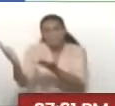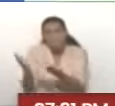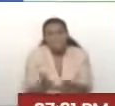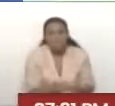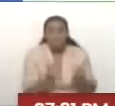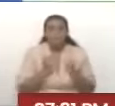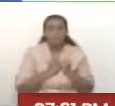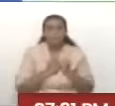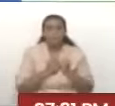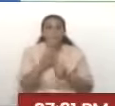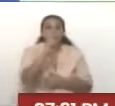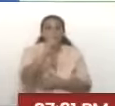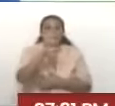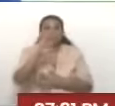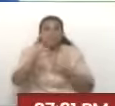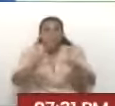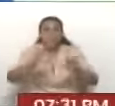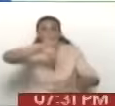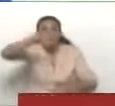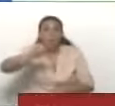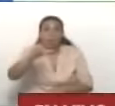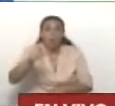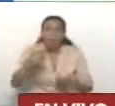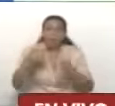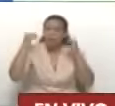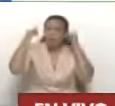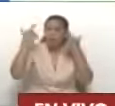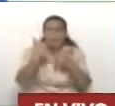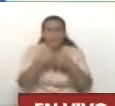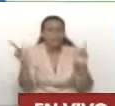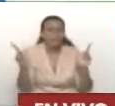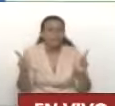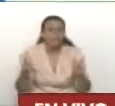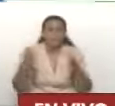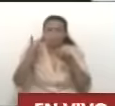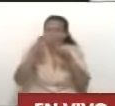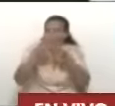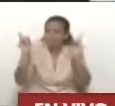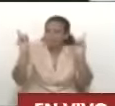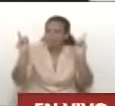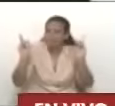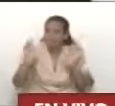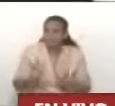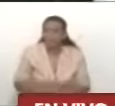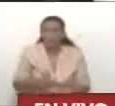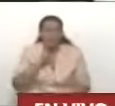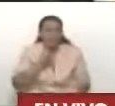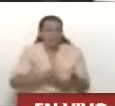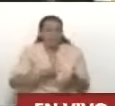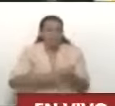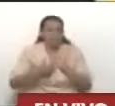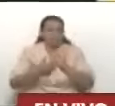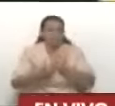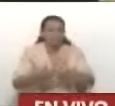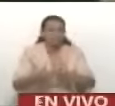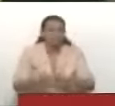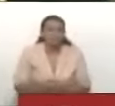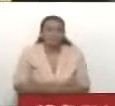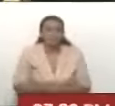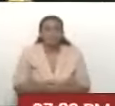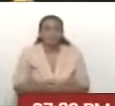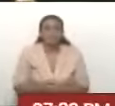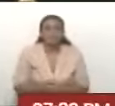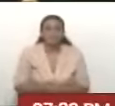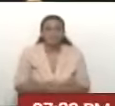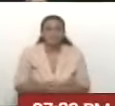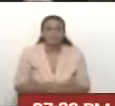el 28 de julio va a ser la fiesta de la libertad, la fiesta de la democracia, la fiesta de la verdad. Sí.